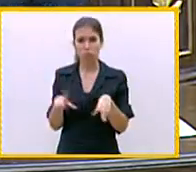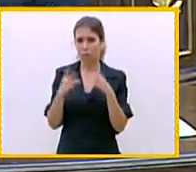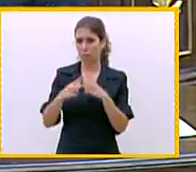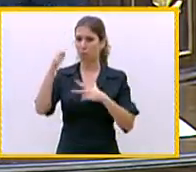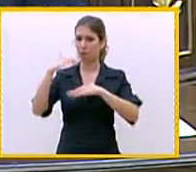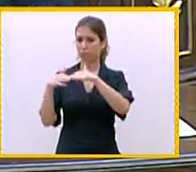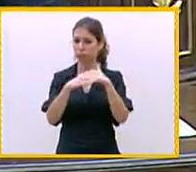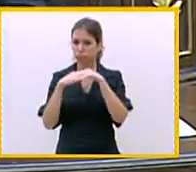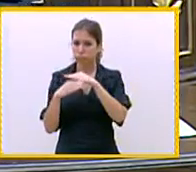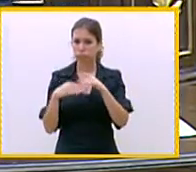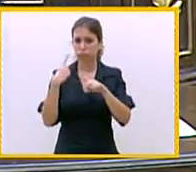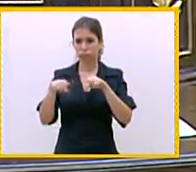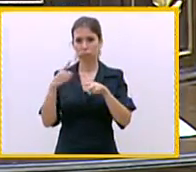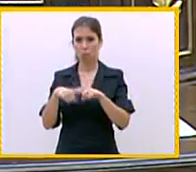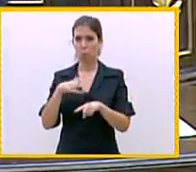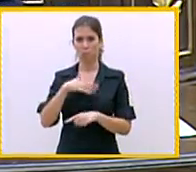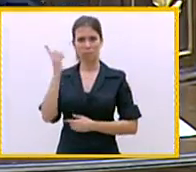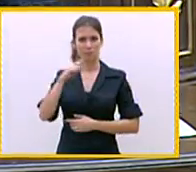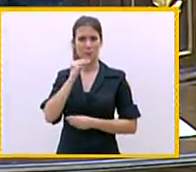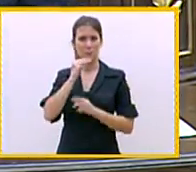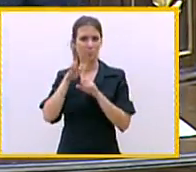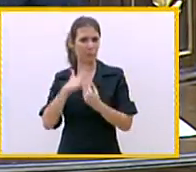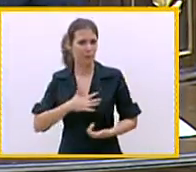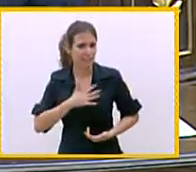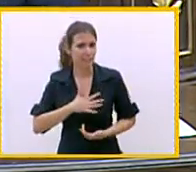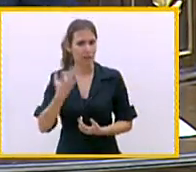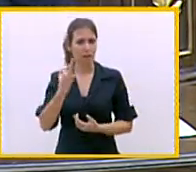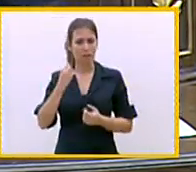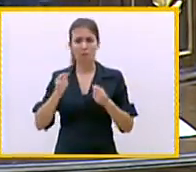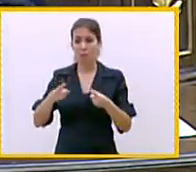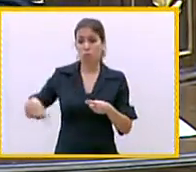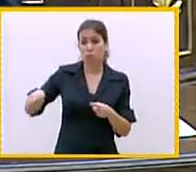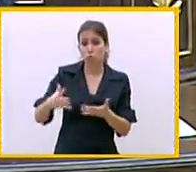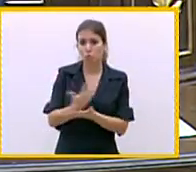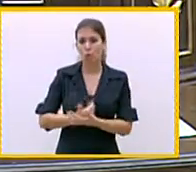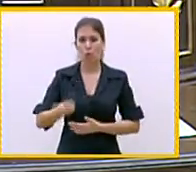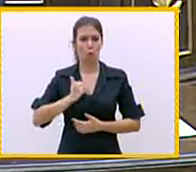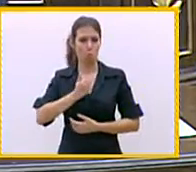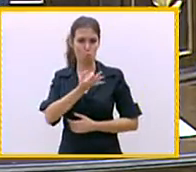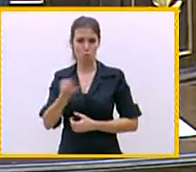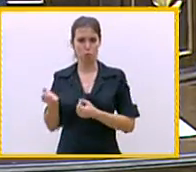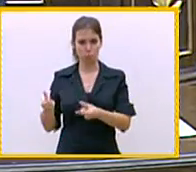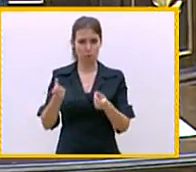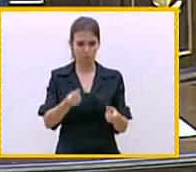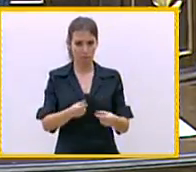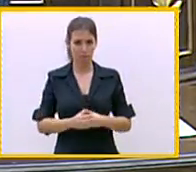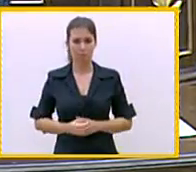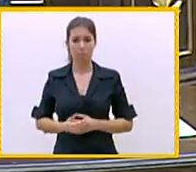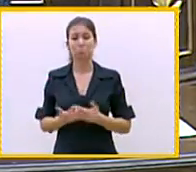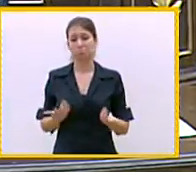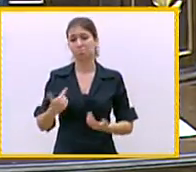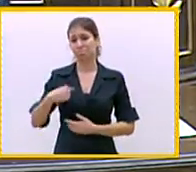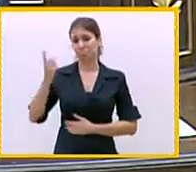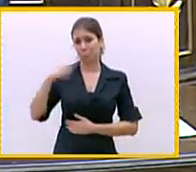equitativa, capaz de entender el bienestar y de dispensar oportunidades a todos. Sé muy bien que las reformas,